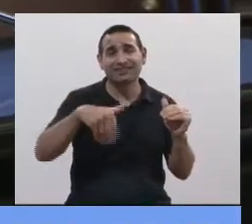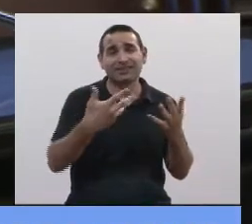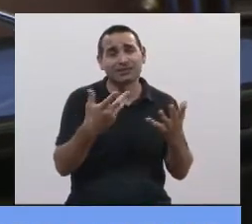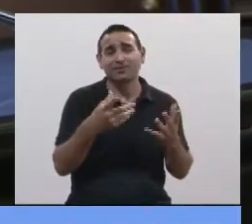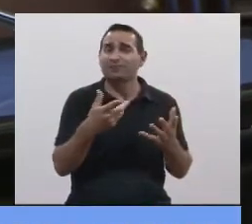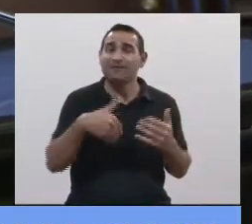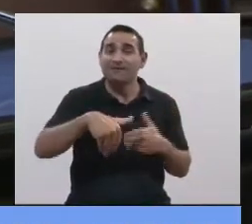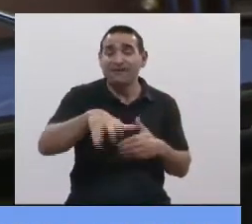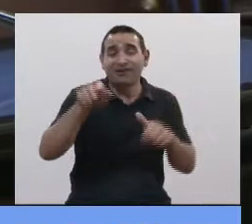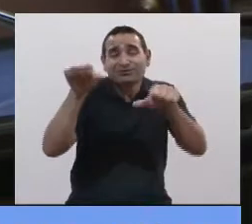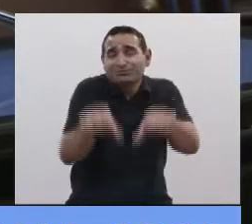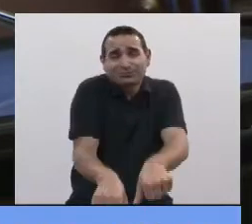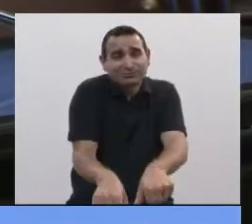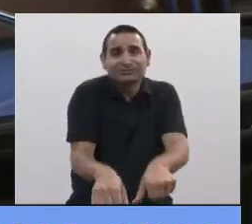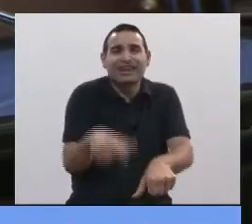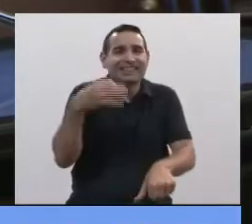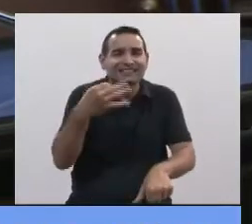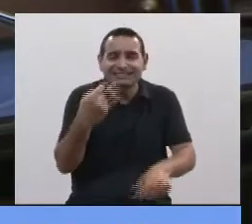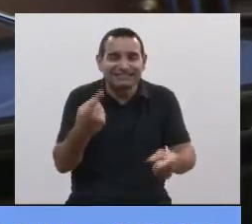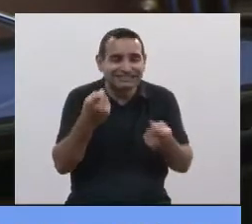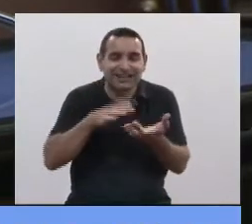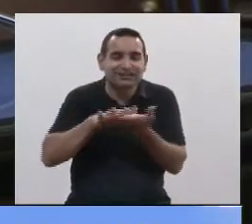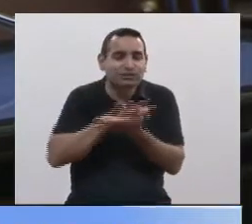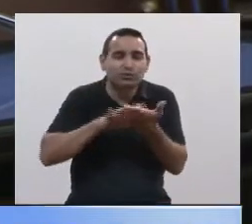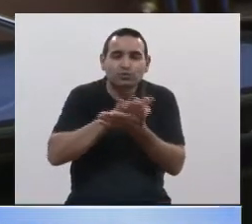inflando, tienen que resolverlo.